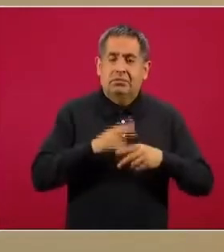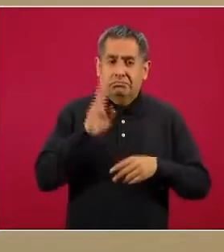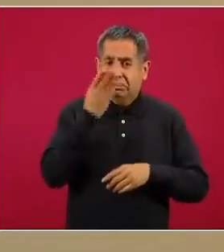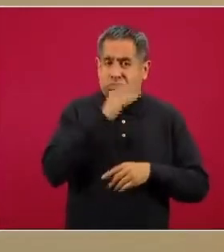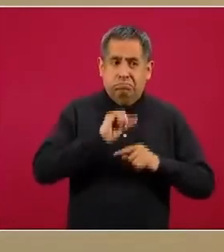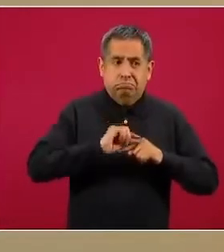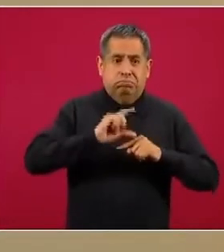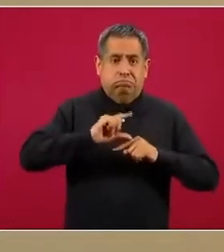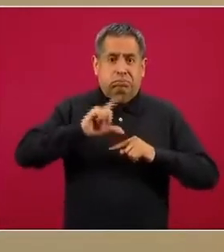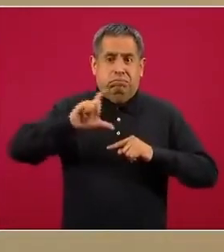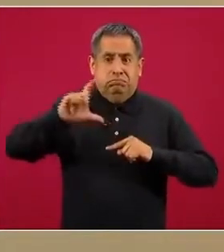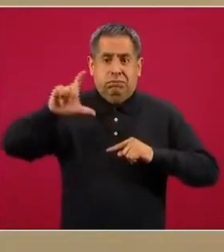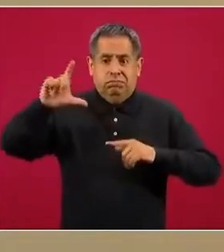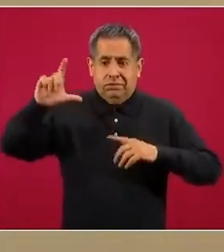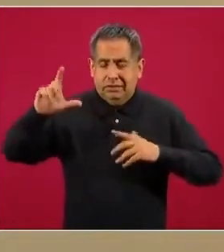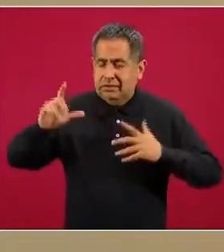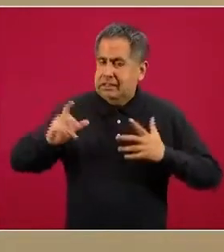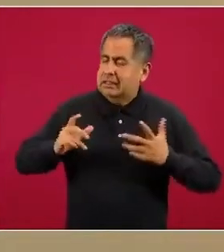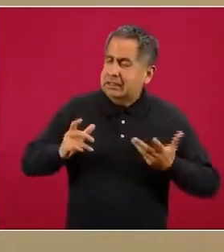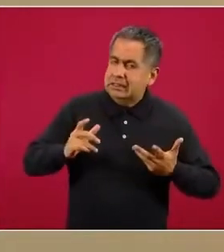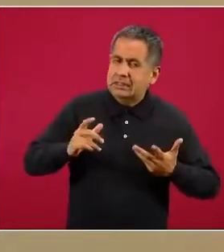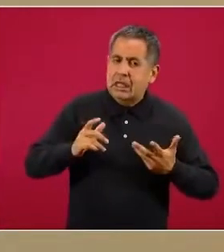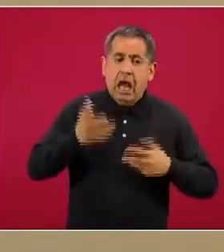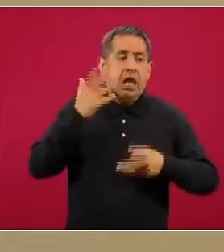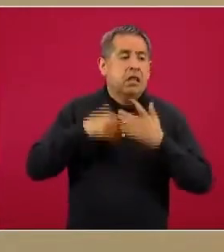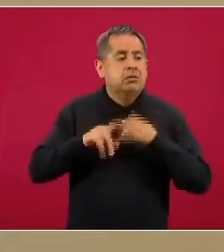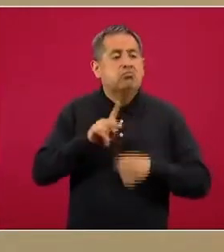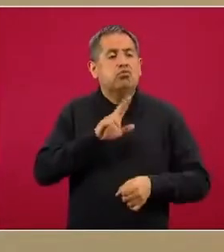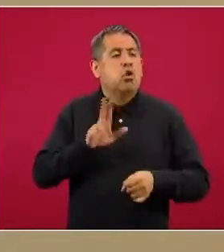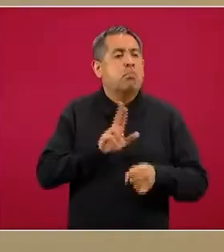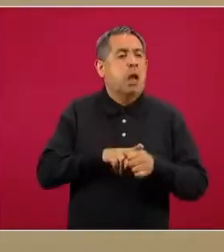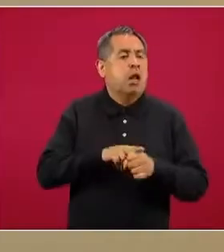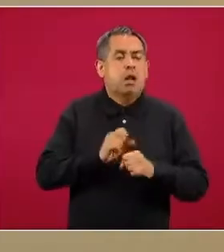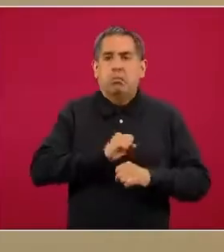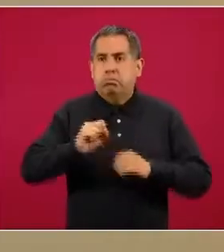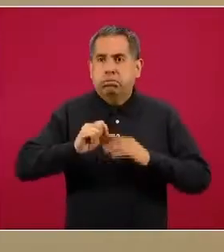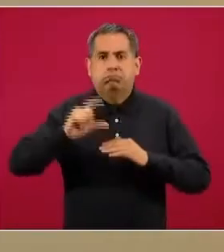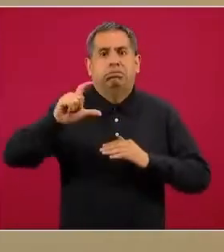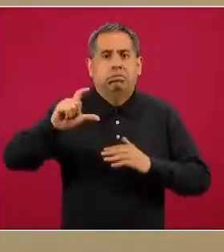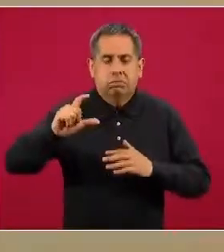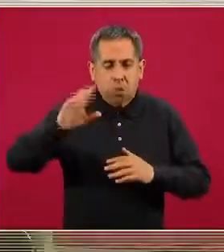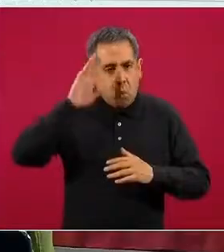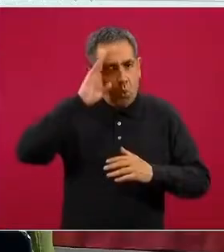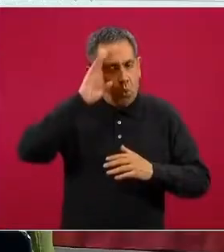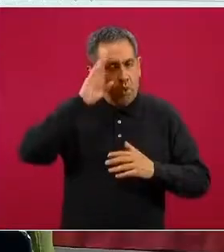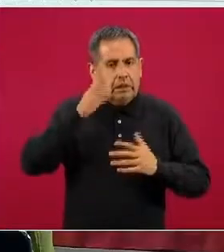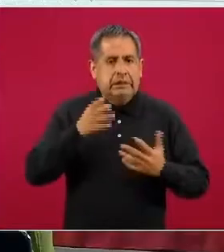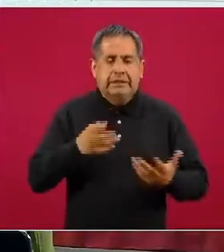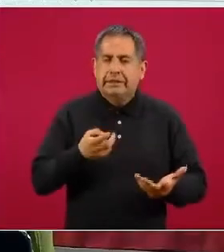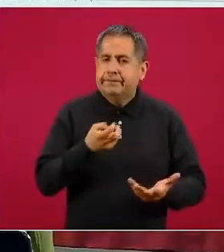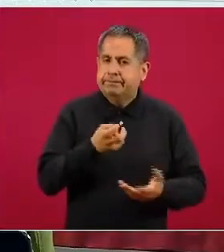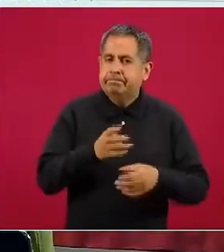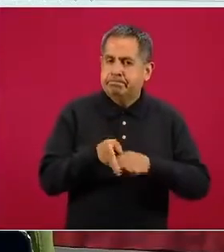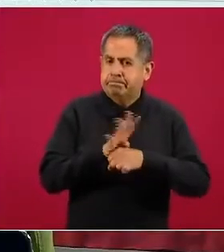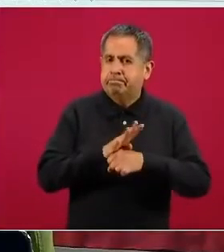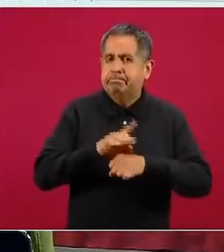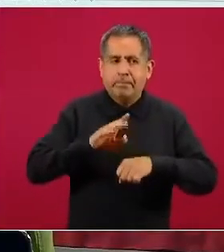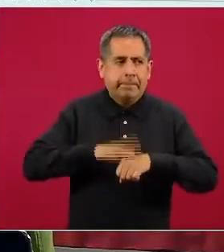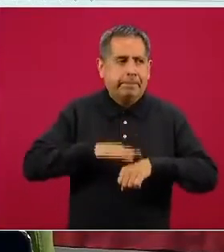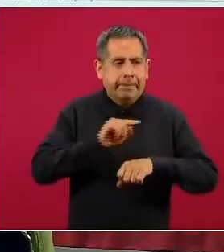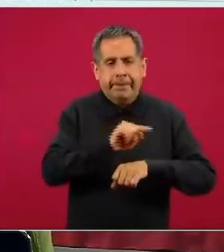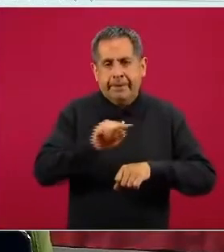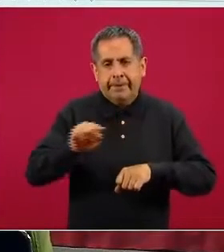y han incrementado del nivel moderado al nivel alto, y eso se puede deber también a la